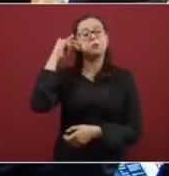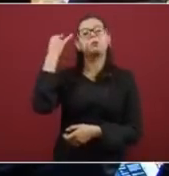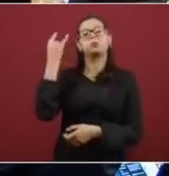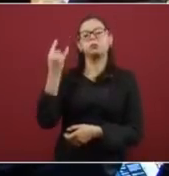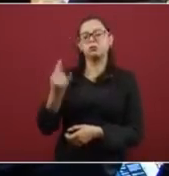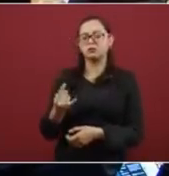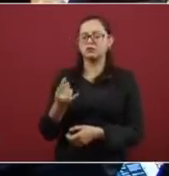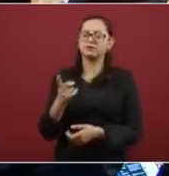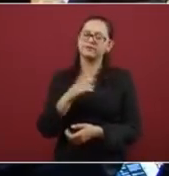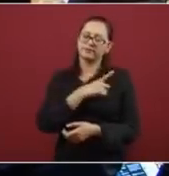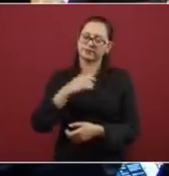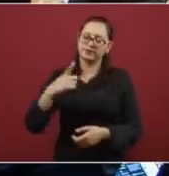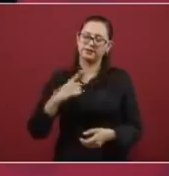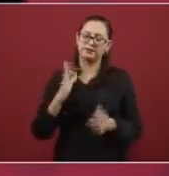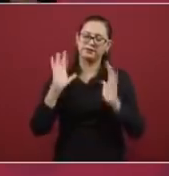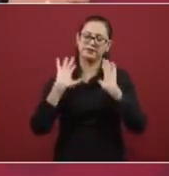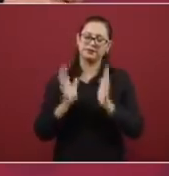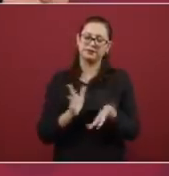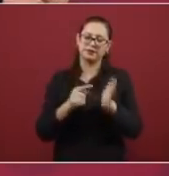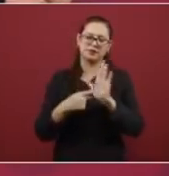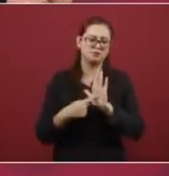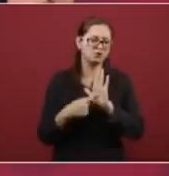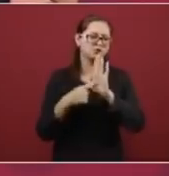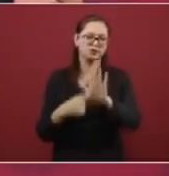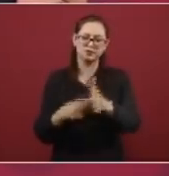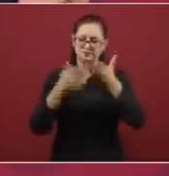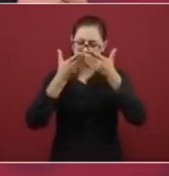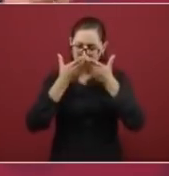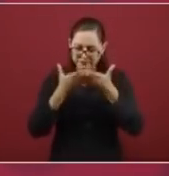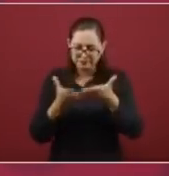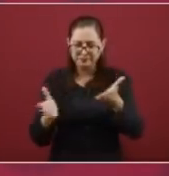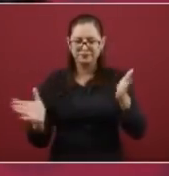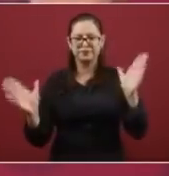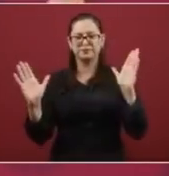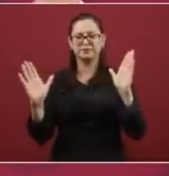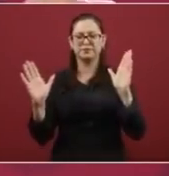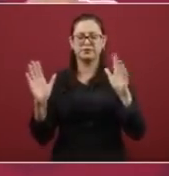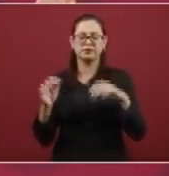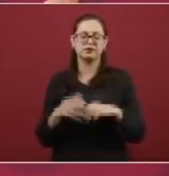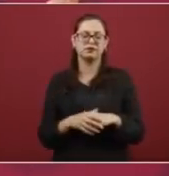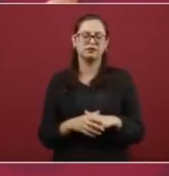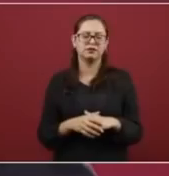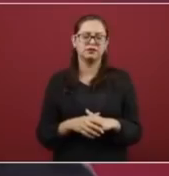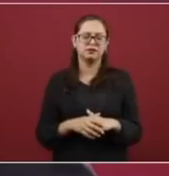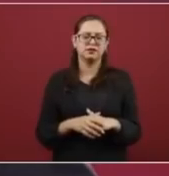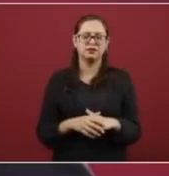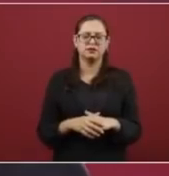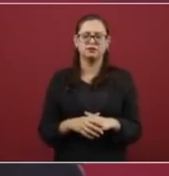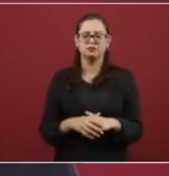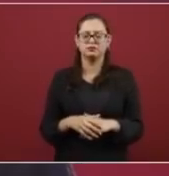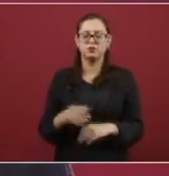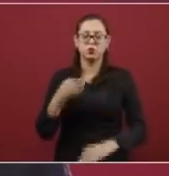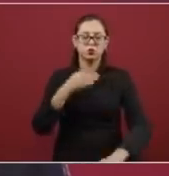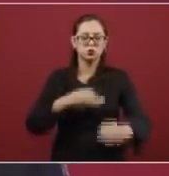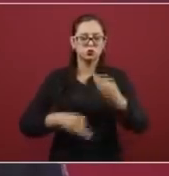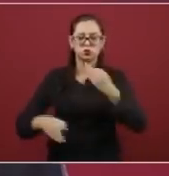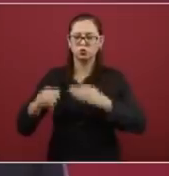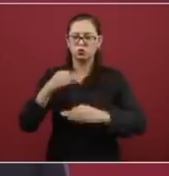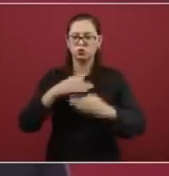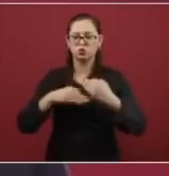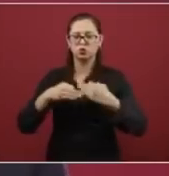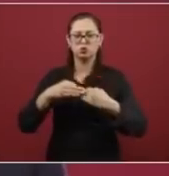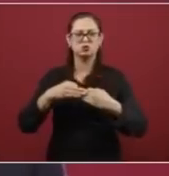pues salga a la superficie, se ventile, que todos podamos